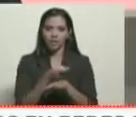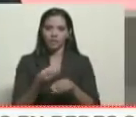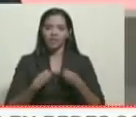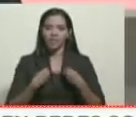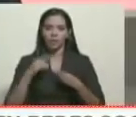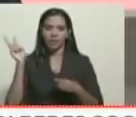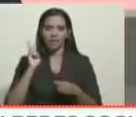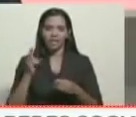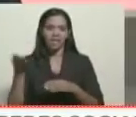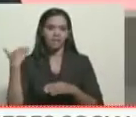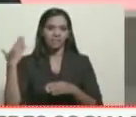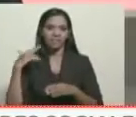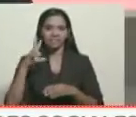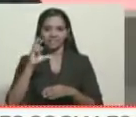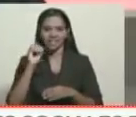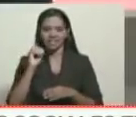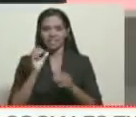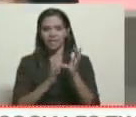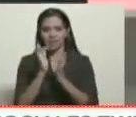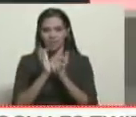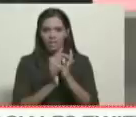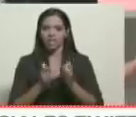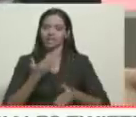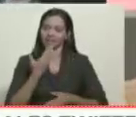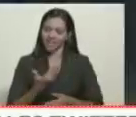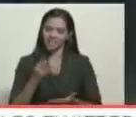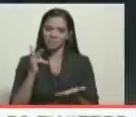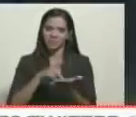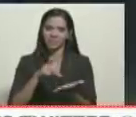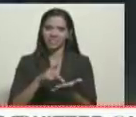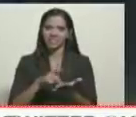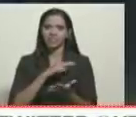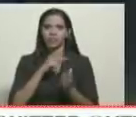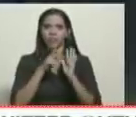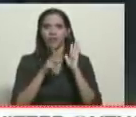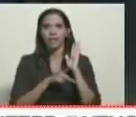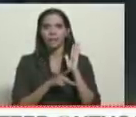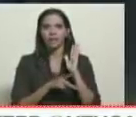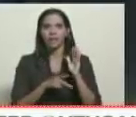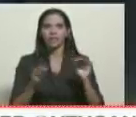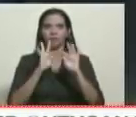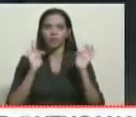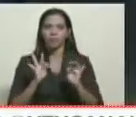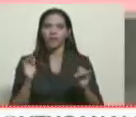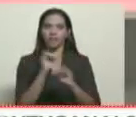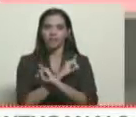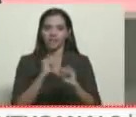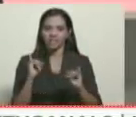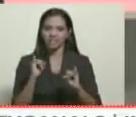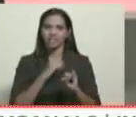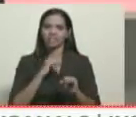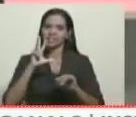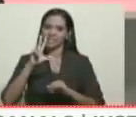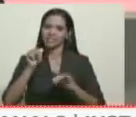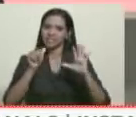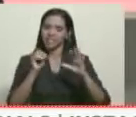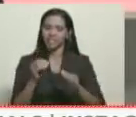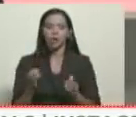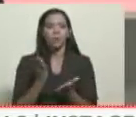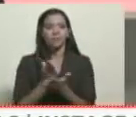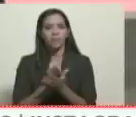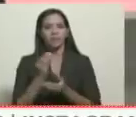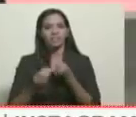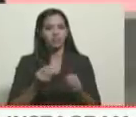el pasado 30 de abril. Agradecemos su presencia en nuestro programa. Y de esta forma entonces llegamos al final de 360, como siempre